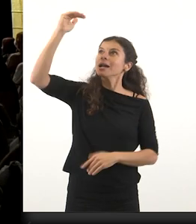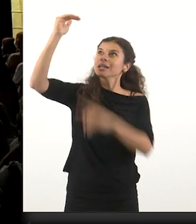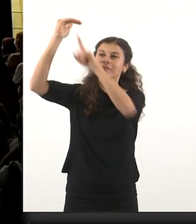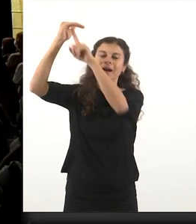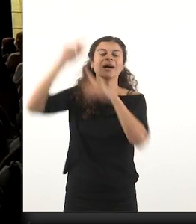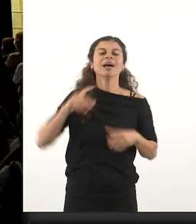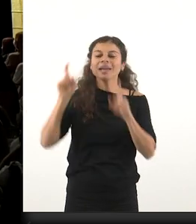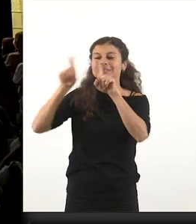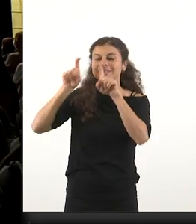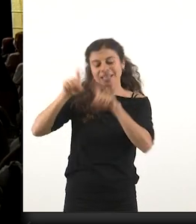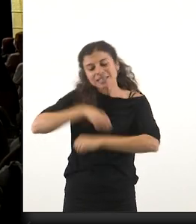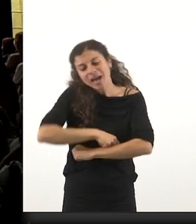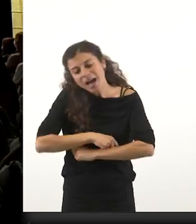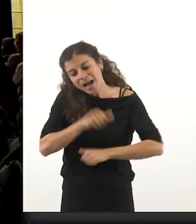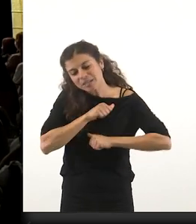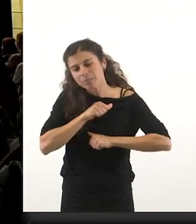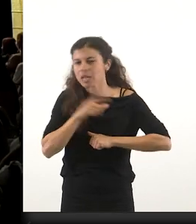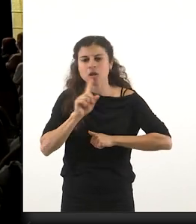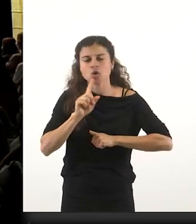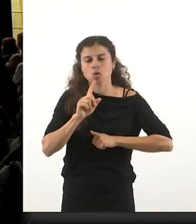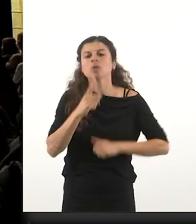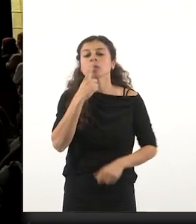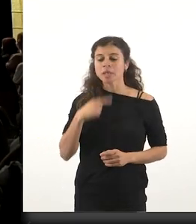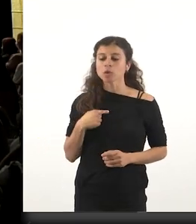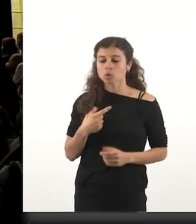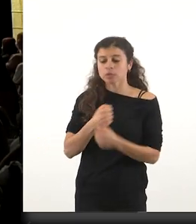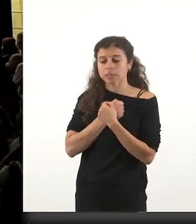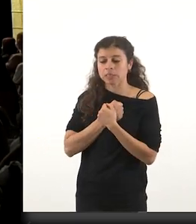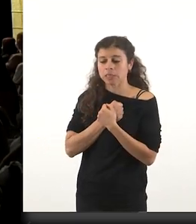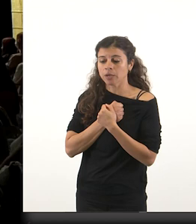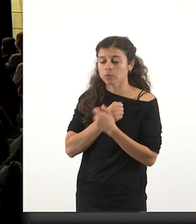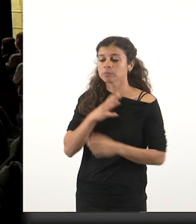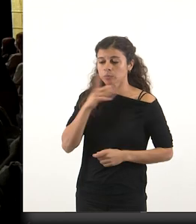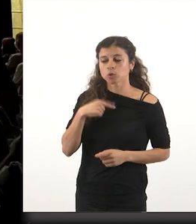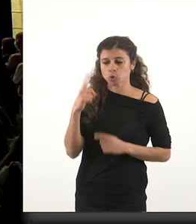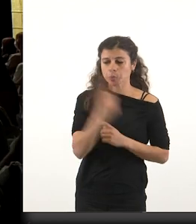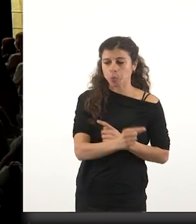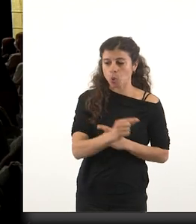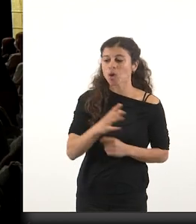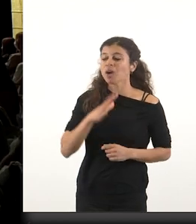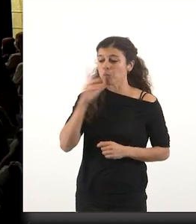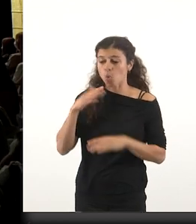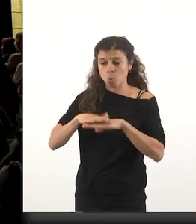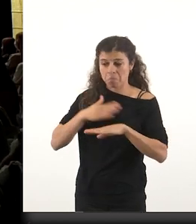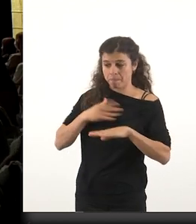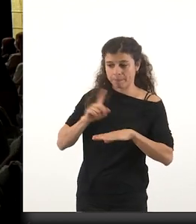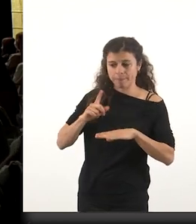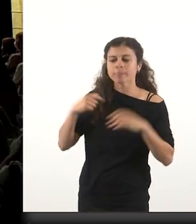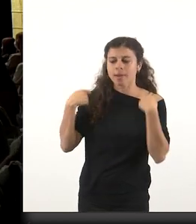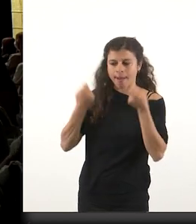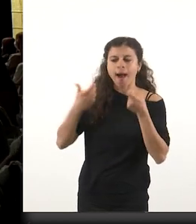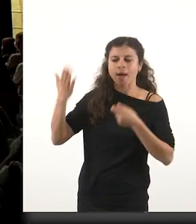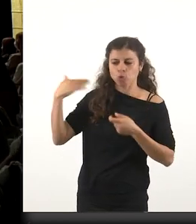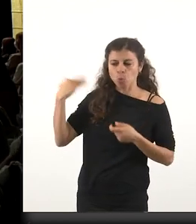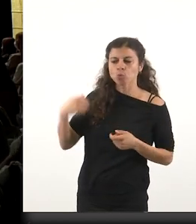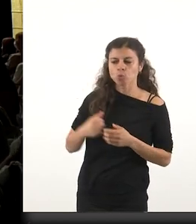Los superhéroes y los príncipes no esperan órdenes nunca de nadie. Y me dijo, porque te quiero me voy, chiquilla. Porque me estás cobrando facturas que no son mías. Son